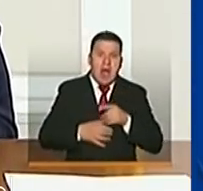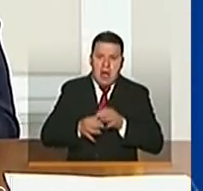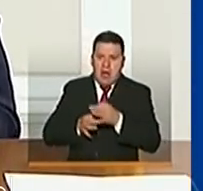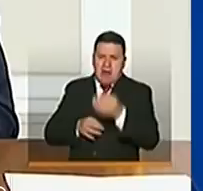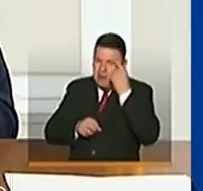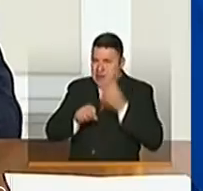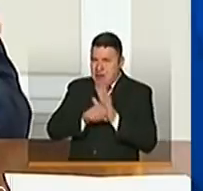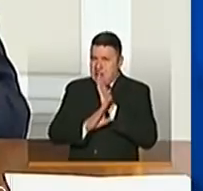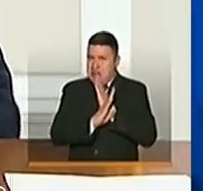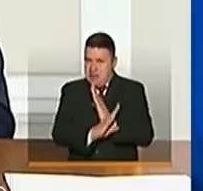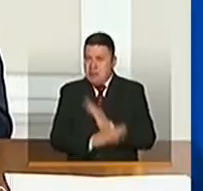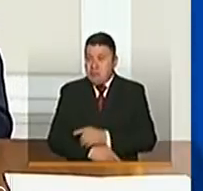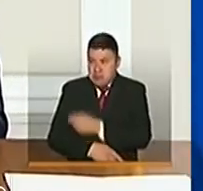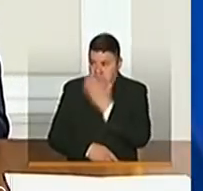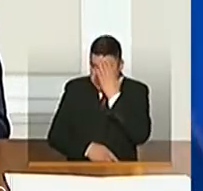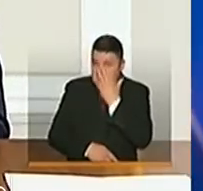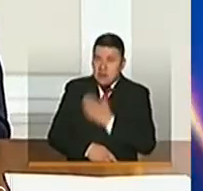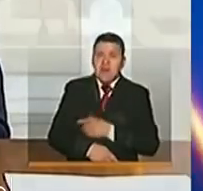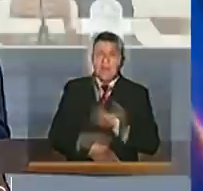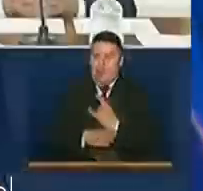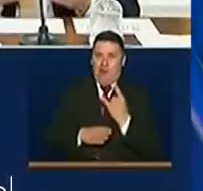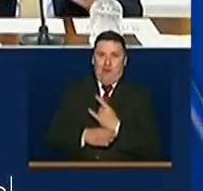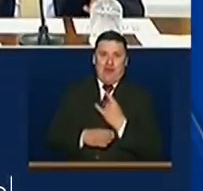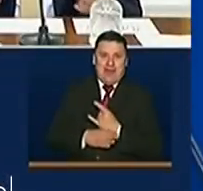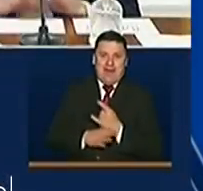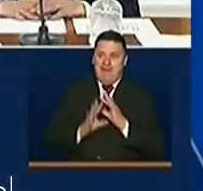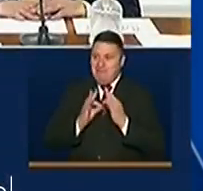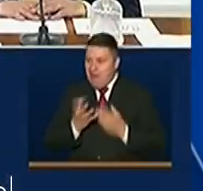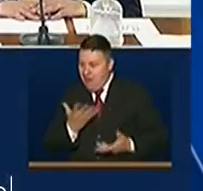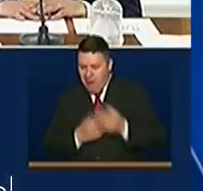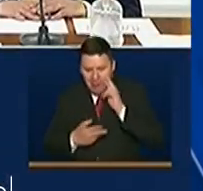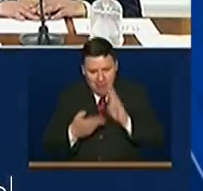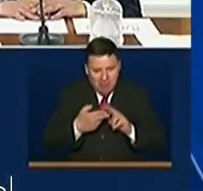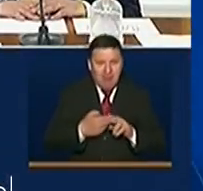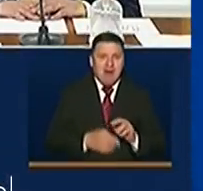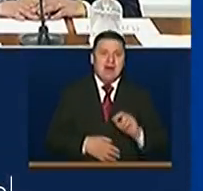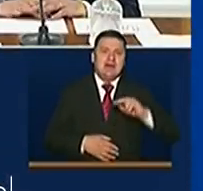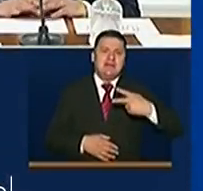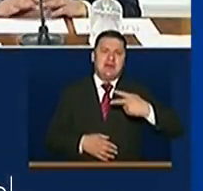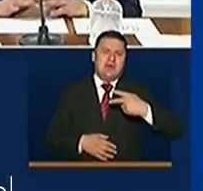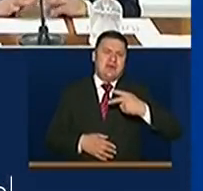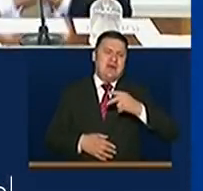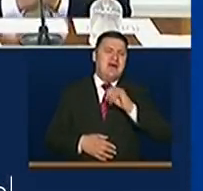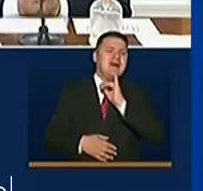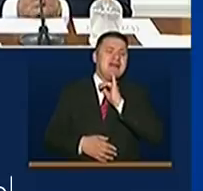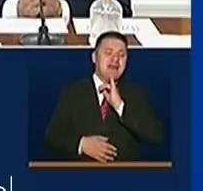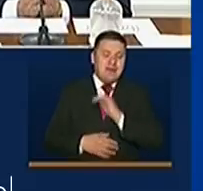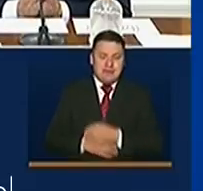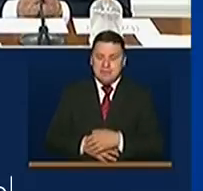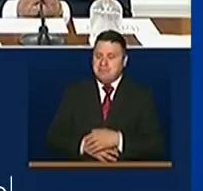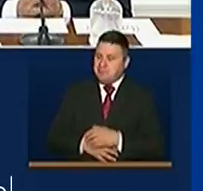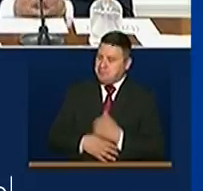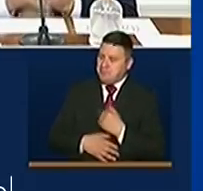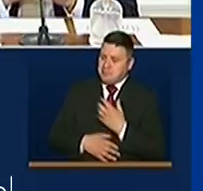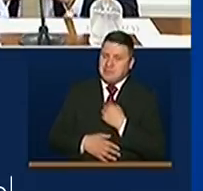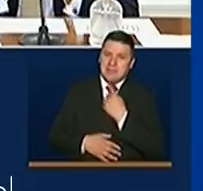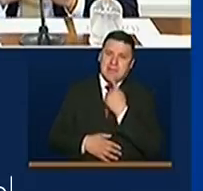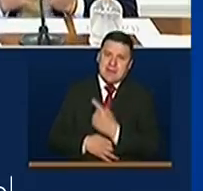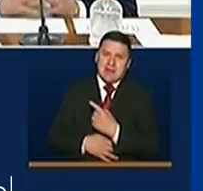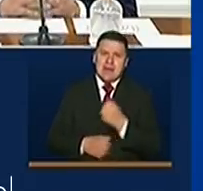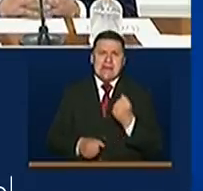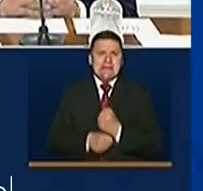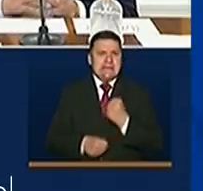PIB de a dónde está saliendo esa plata. Y el registro oficial que existe, además de, o sea, estamos hablando, el gobierno dice 11%,